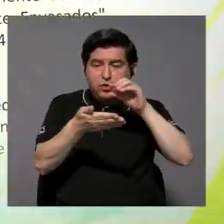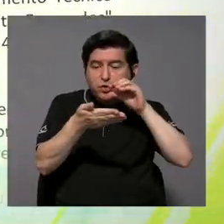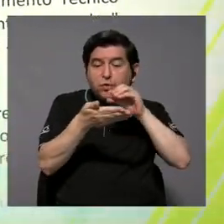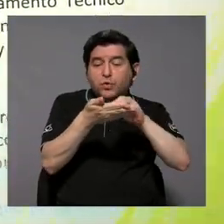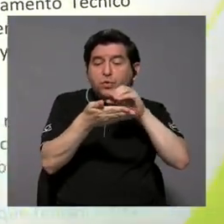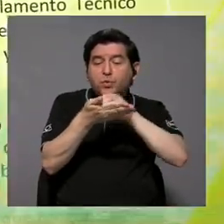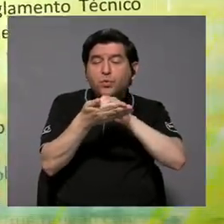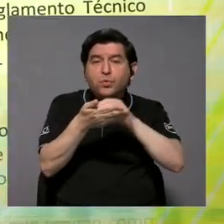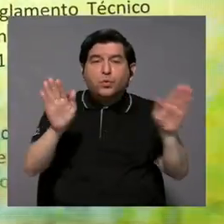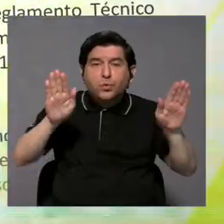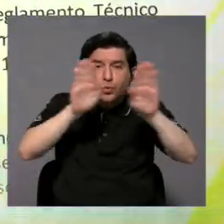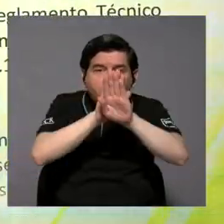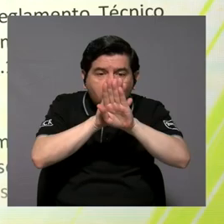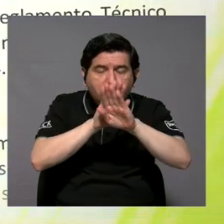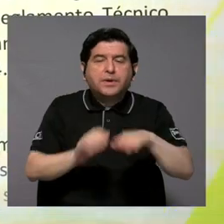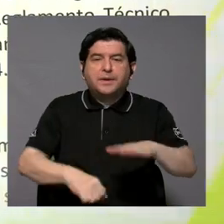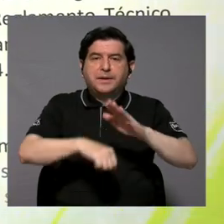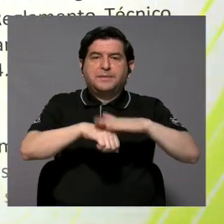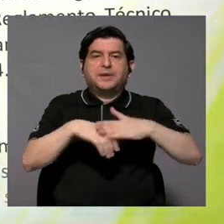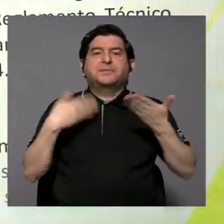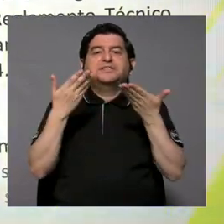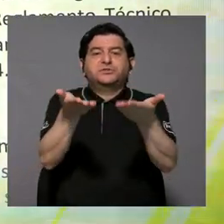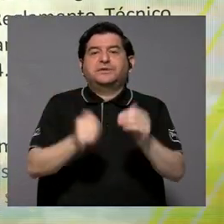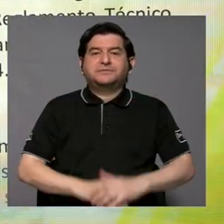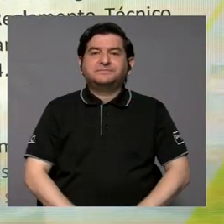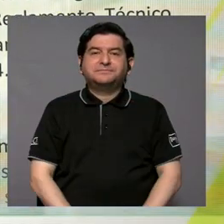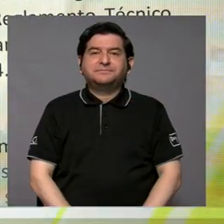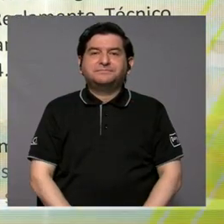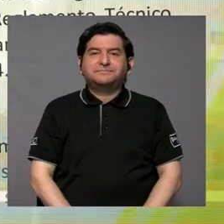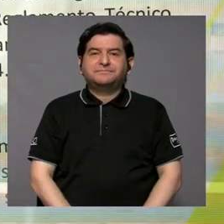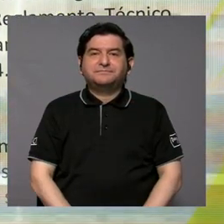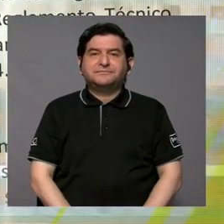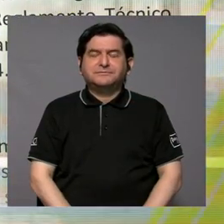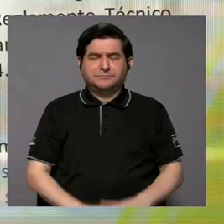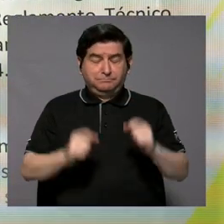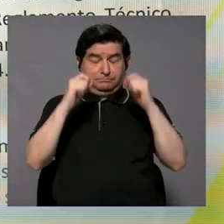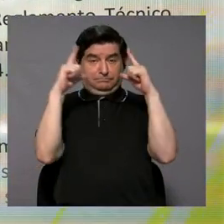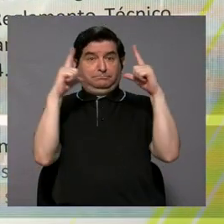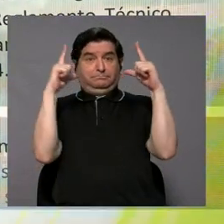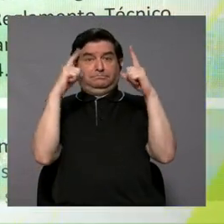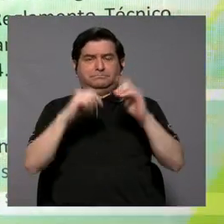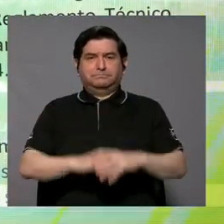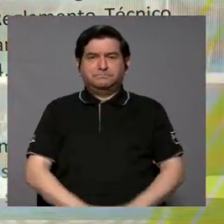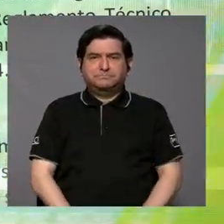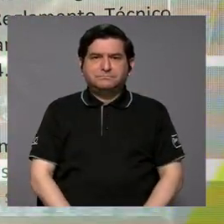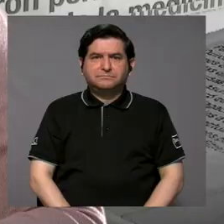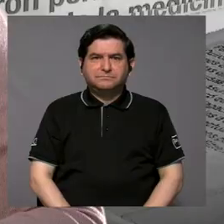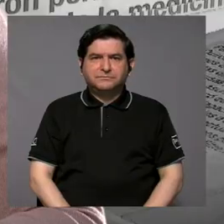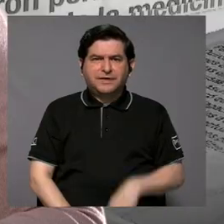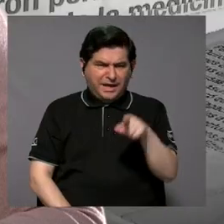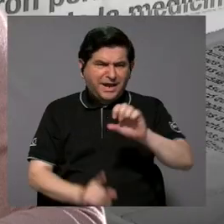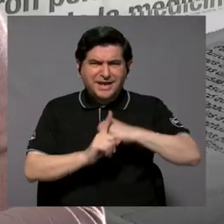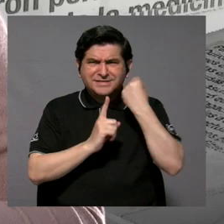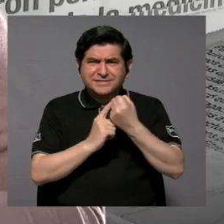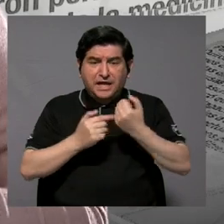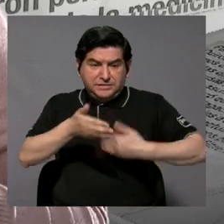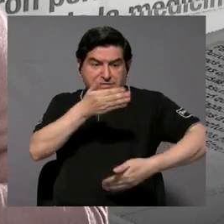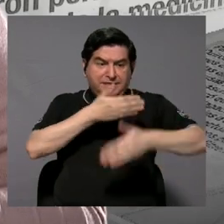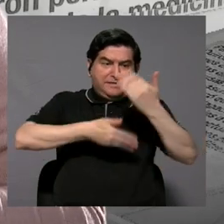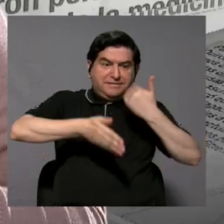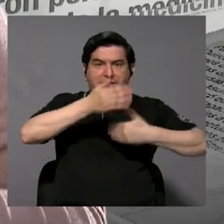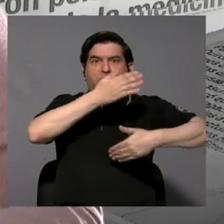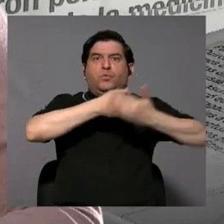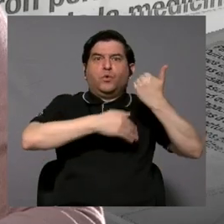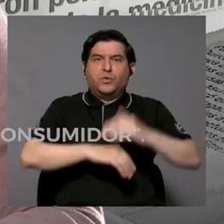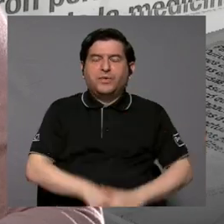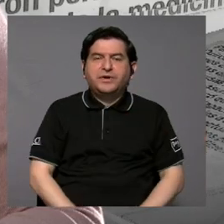tapados para poder otorgarles el permiso. Entonces nos llamó poderosamente la atención porque realmente esto es como devolvernos un